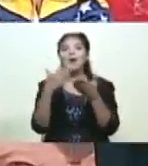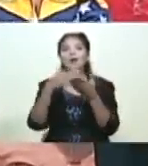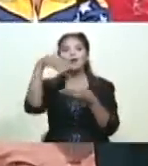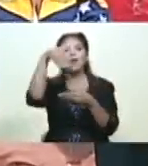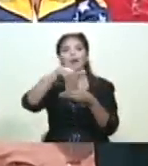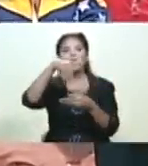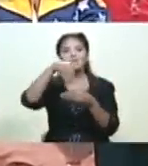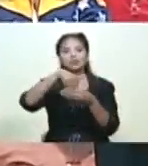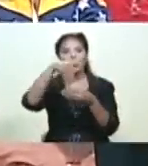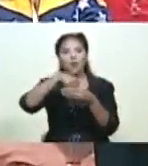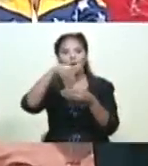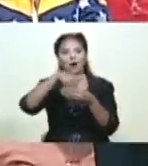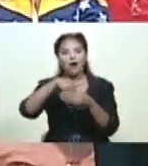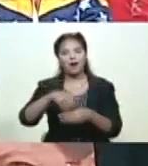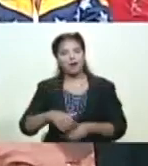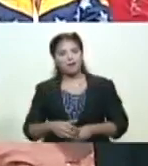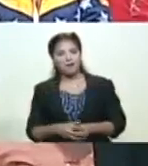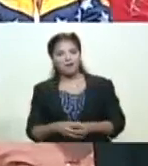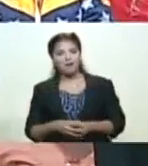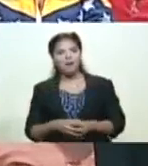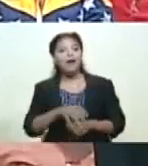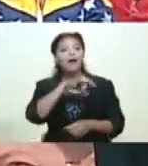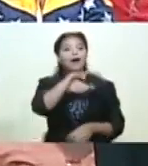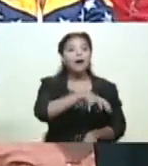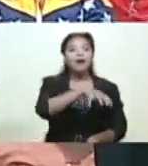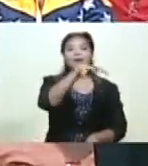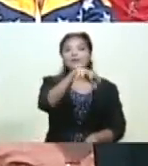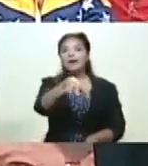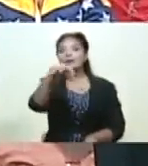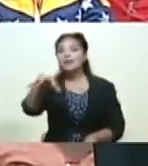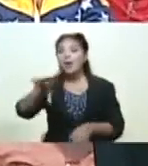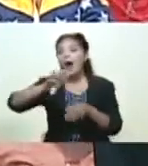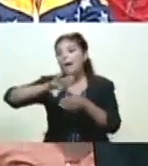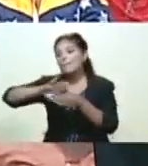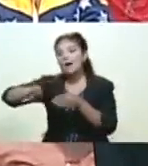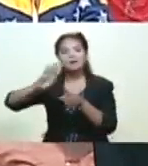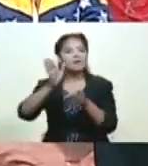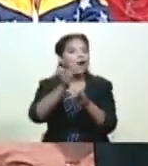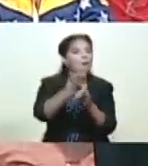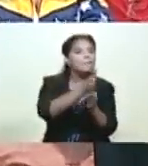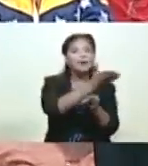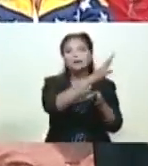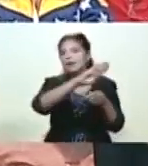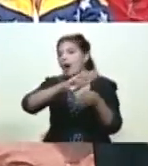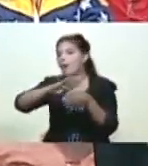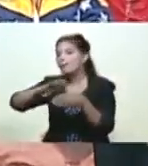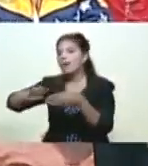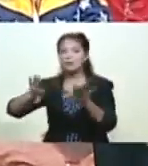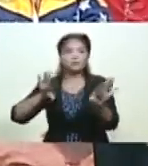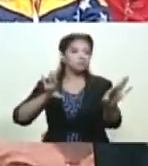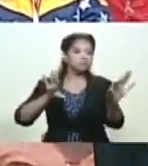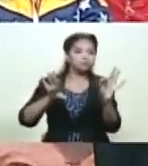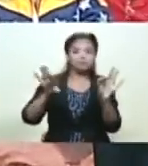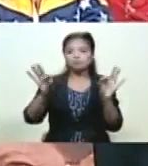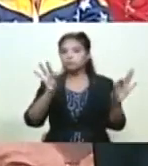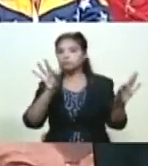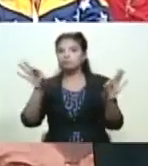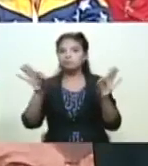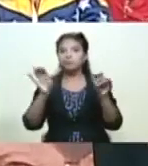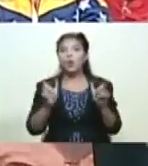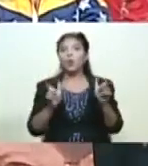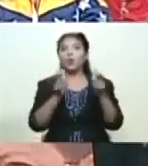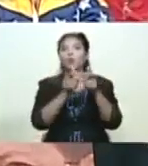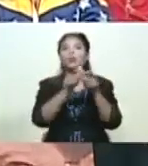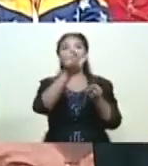electorales donde cada estado por separado elige a un grupo